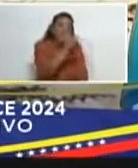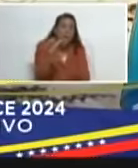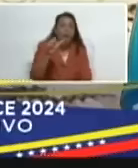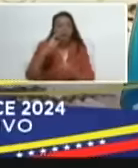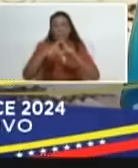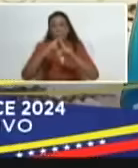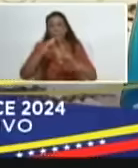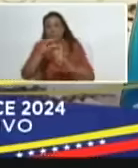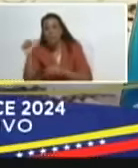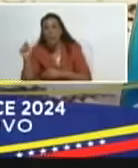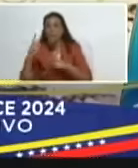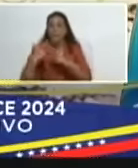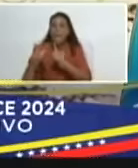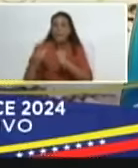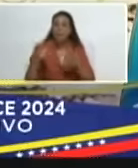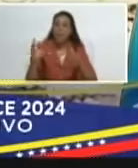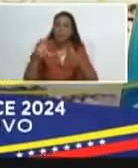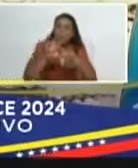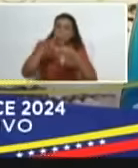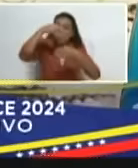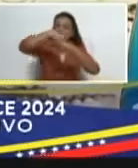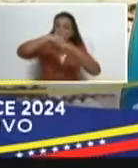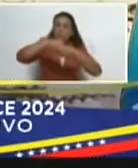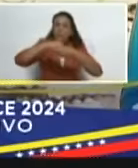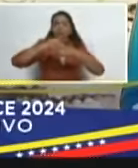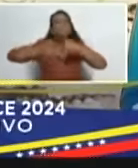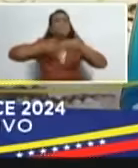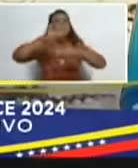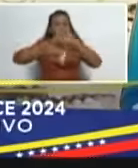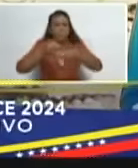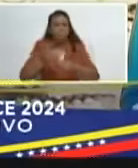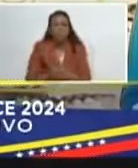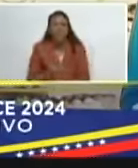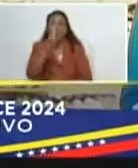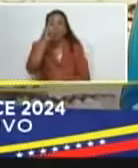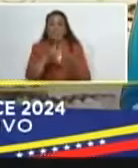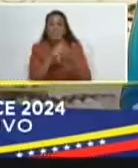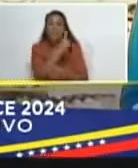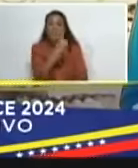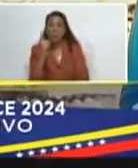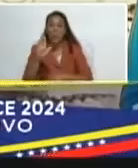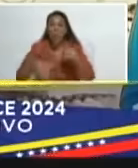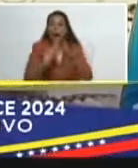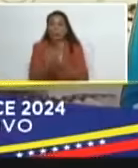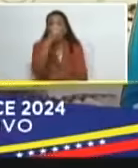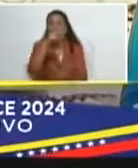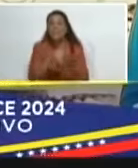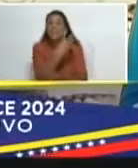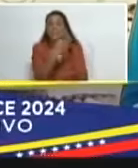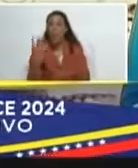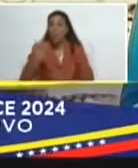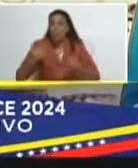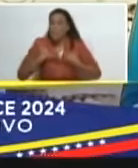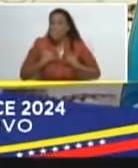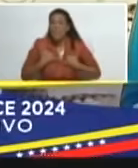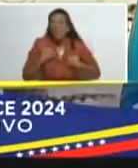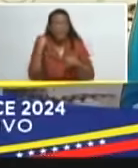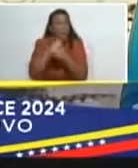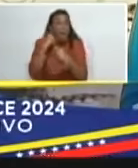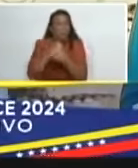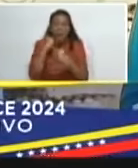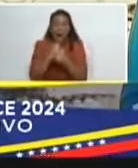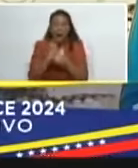de la economía en general. Y ya tenemos, del 2021 hasta hoy, con esfuerzo propio,